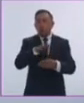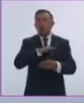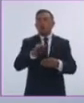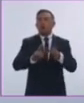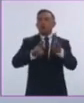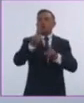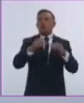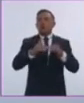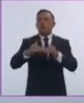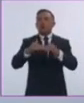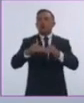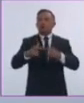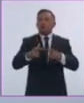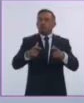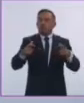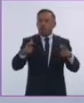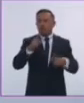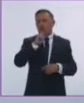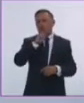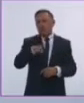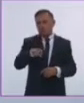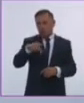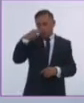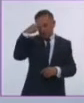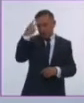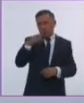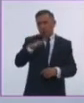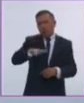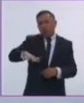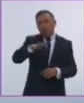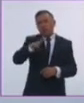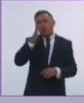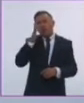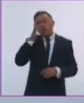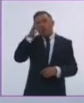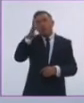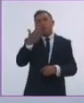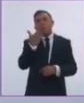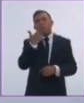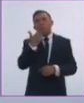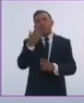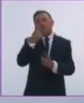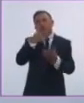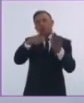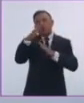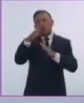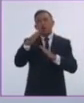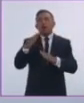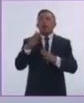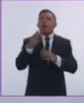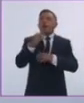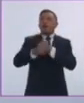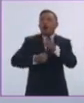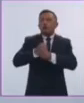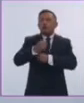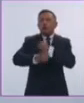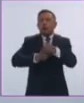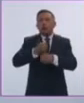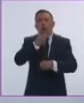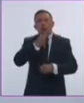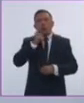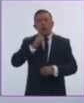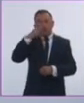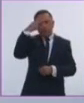y la vida de nuestro país de cara al futuro honremos las luchas de varias generaciones de mexicanas y